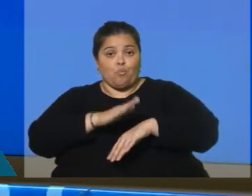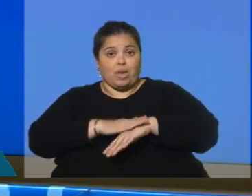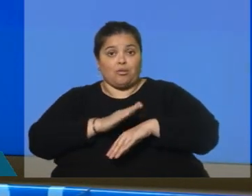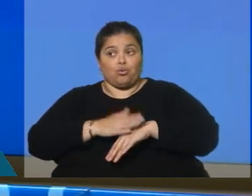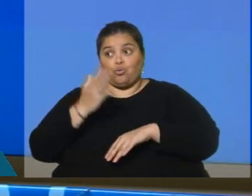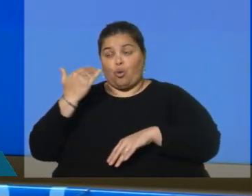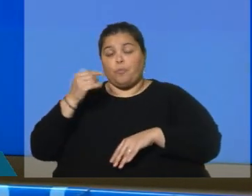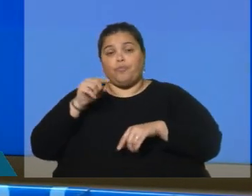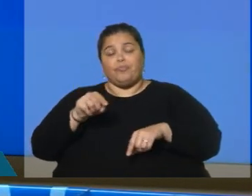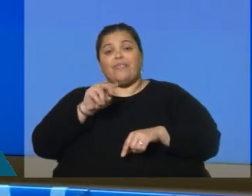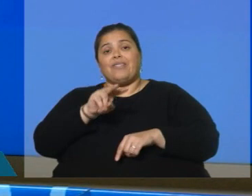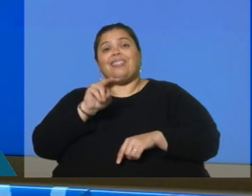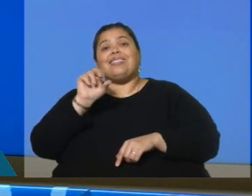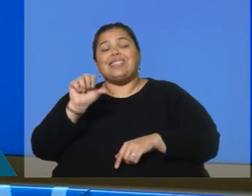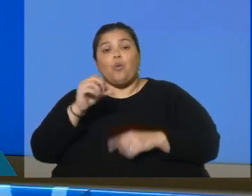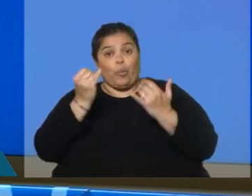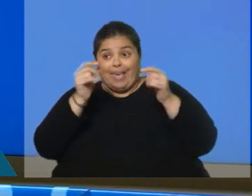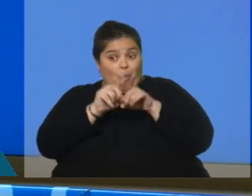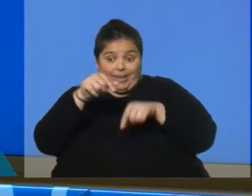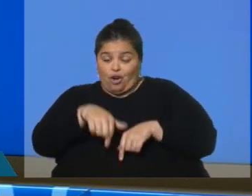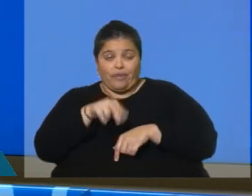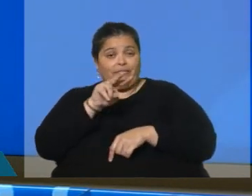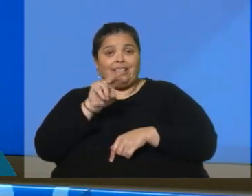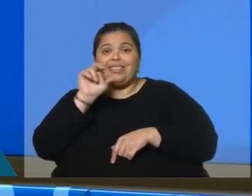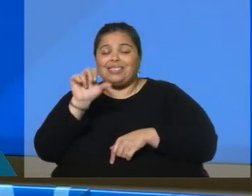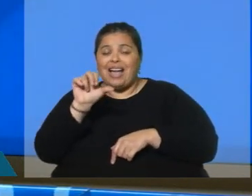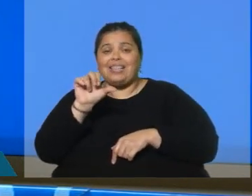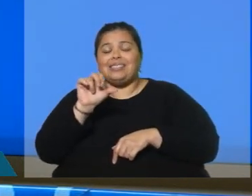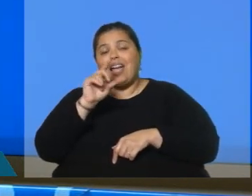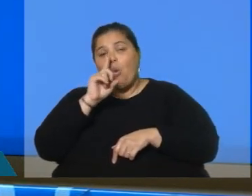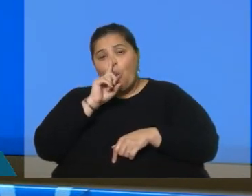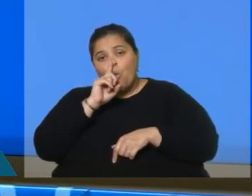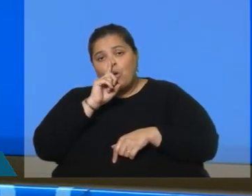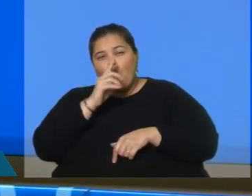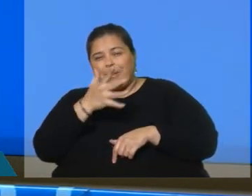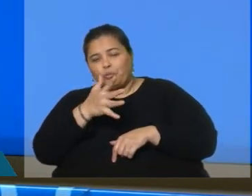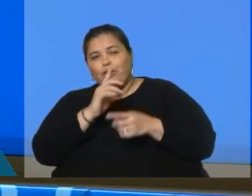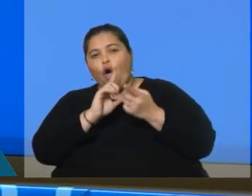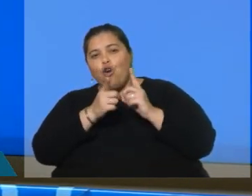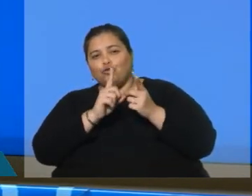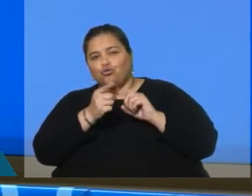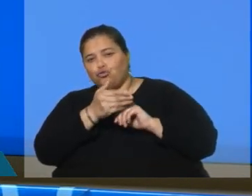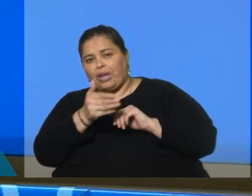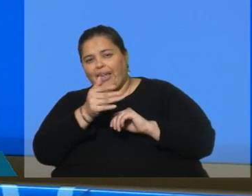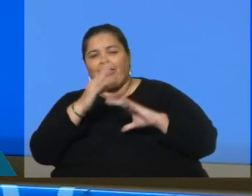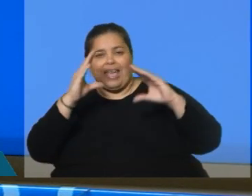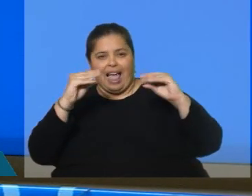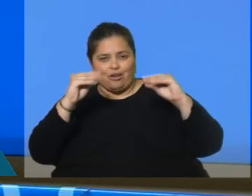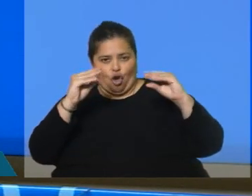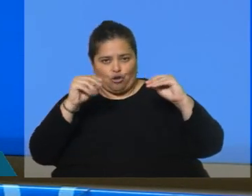26 día como hoy exactamente ya sobre las 11 y poco de la noche